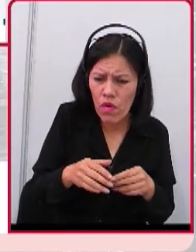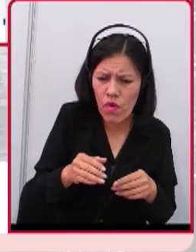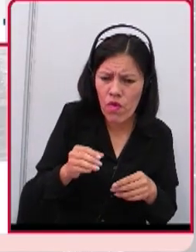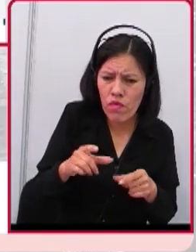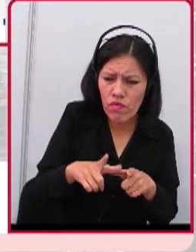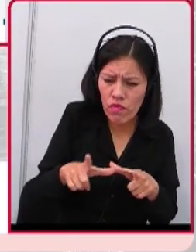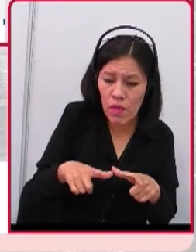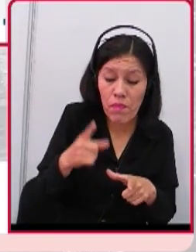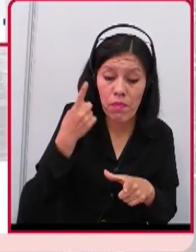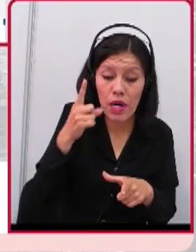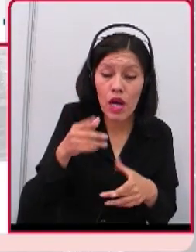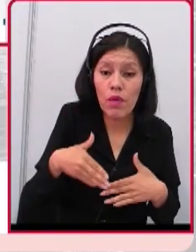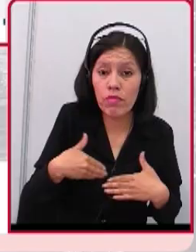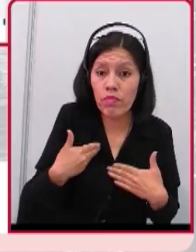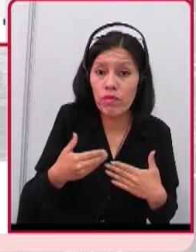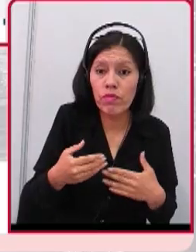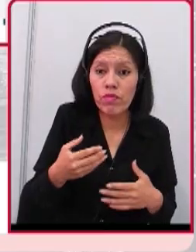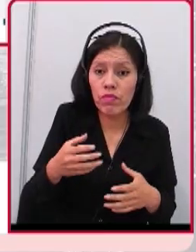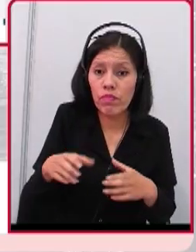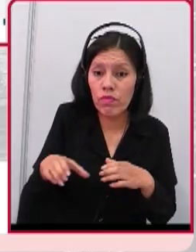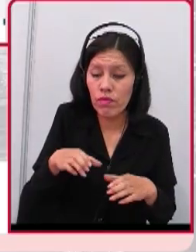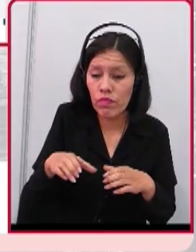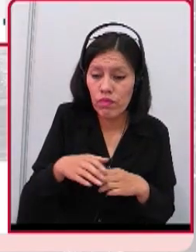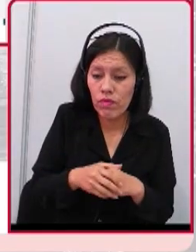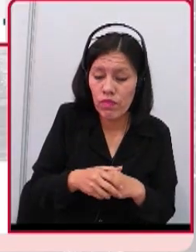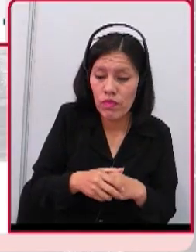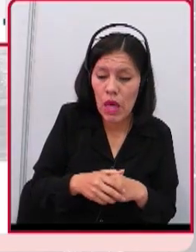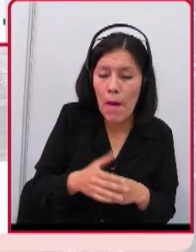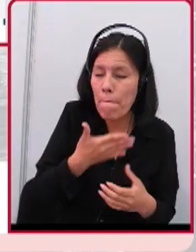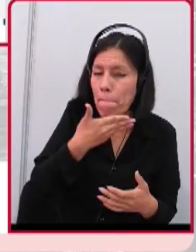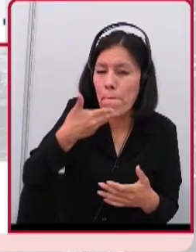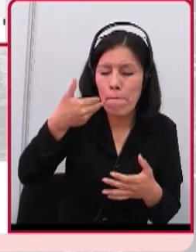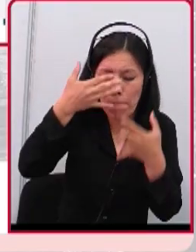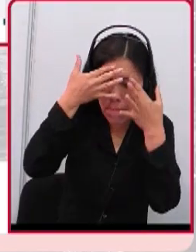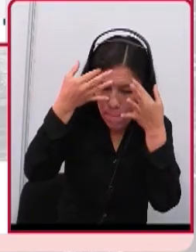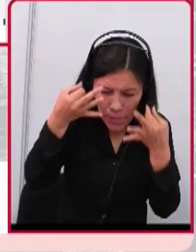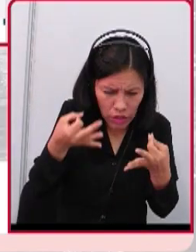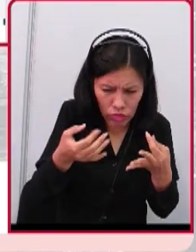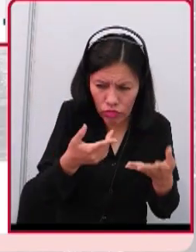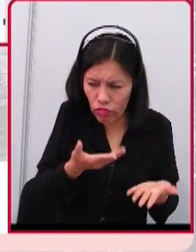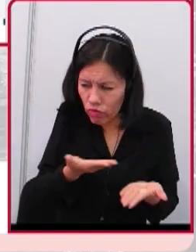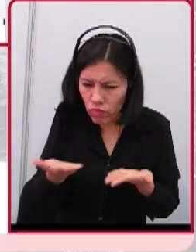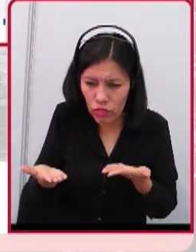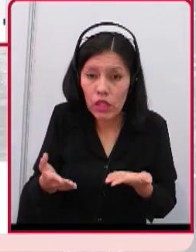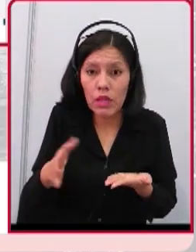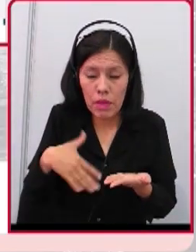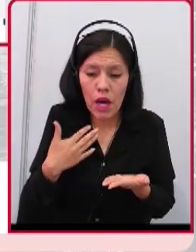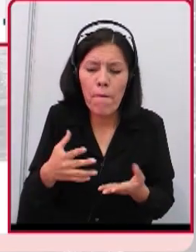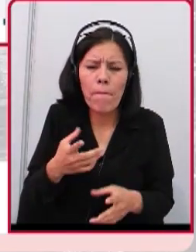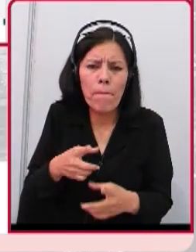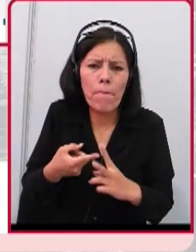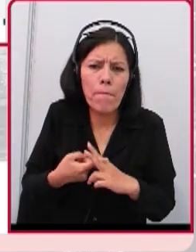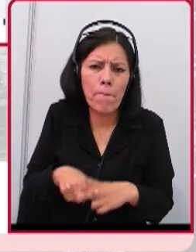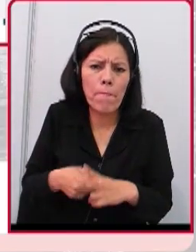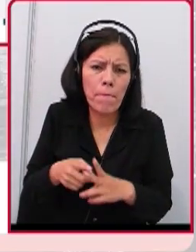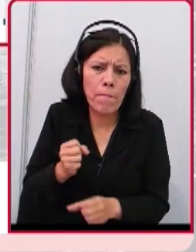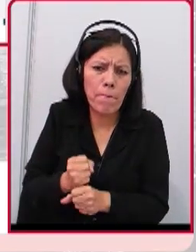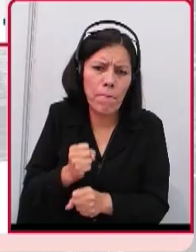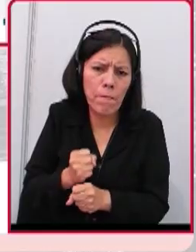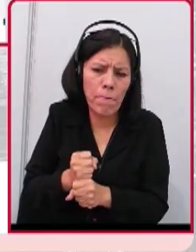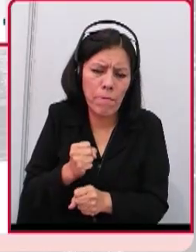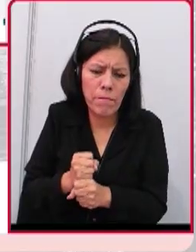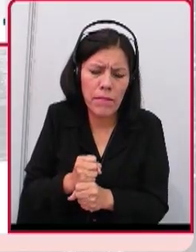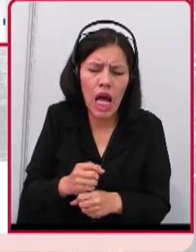la mejor decisión y previamente dar inicio a las operaciones del proyecto CC3.